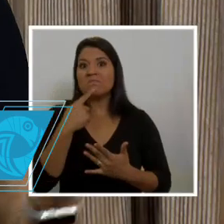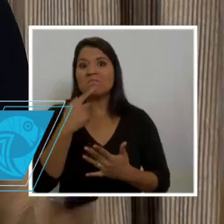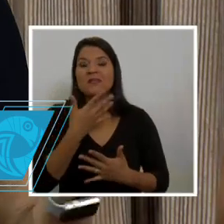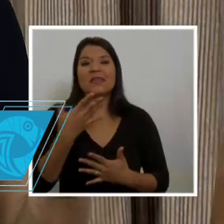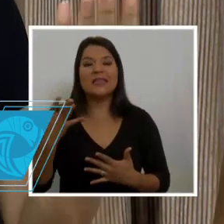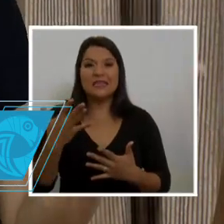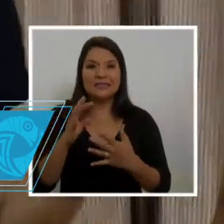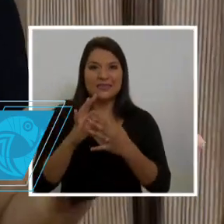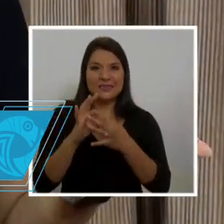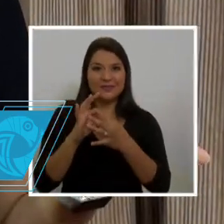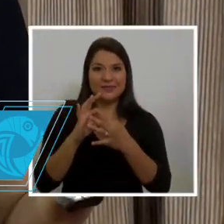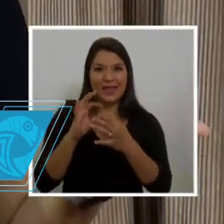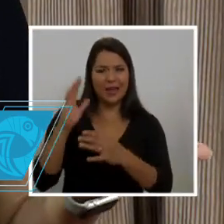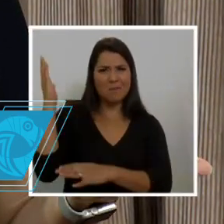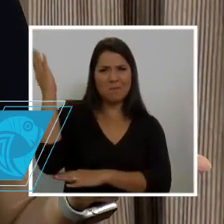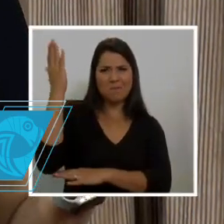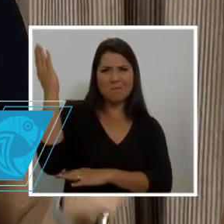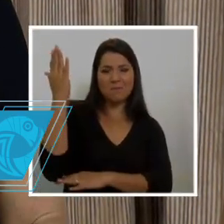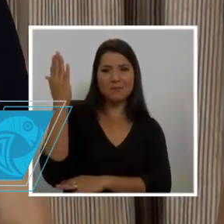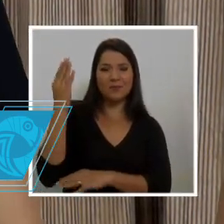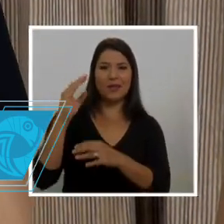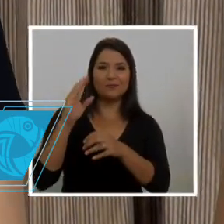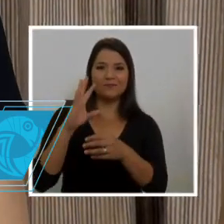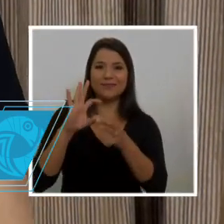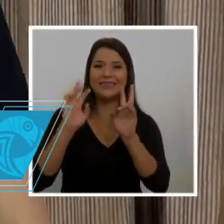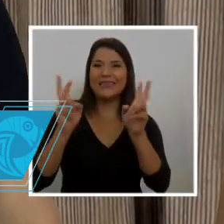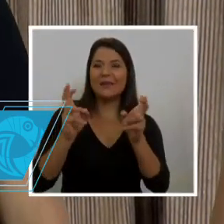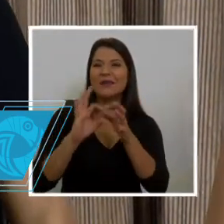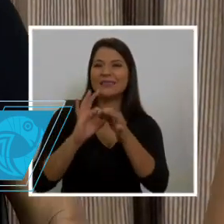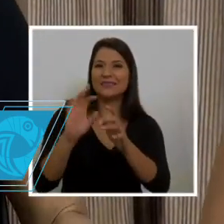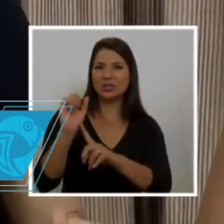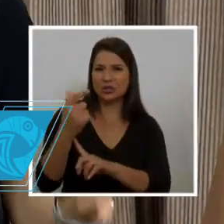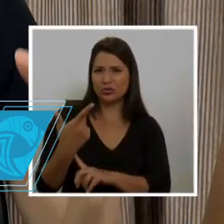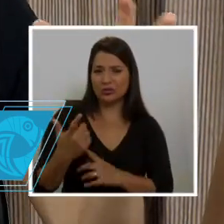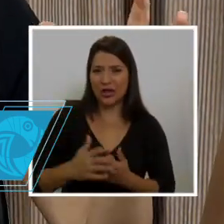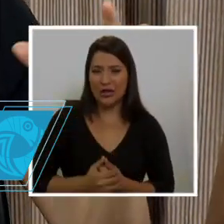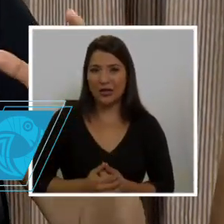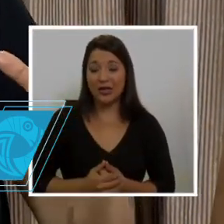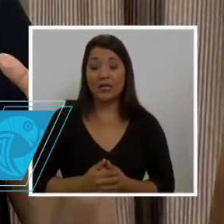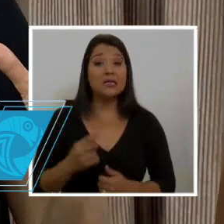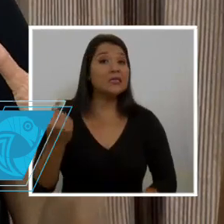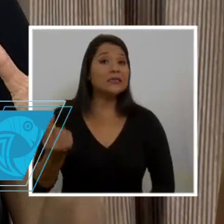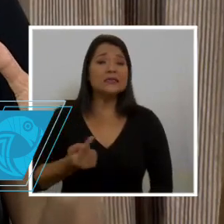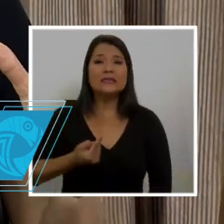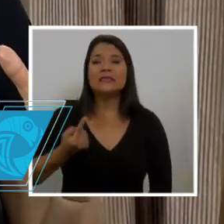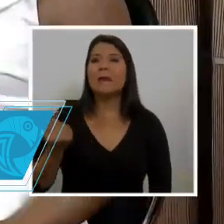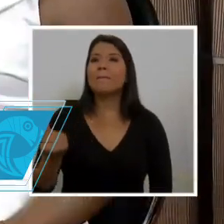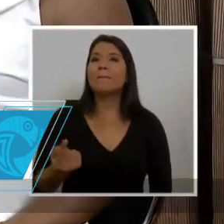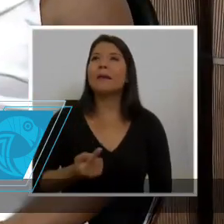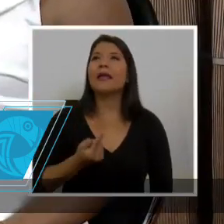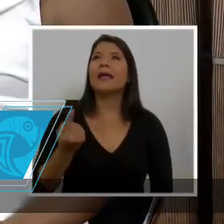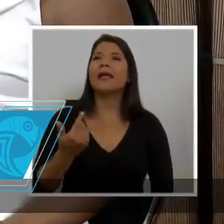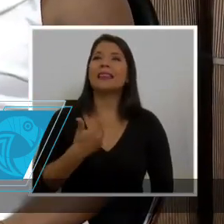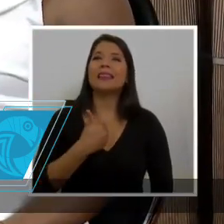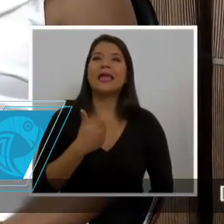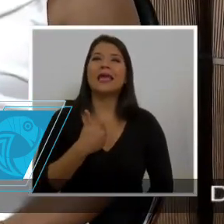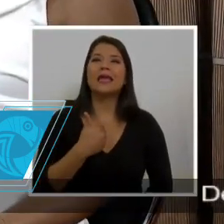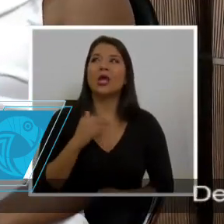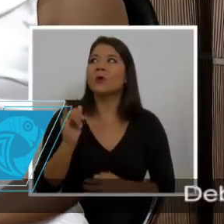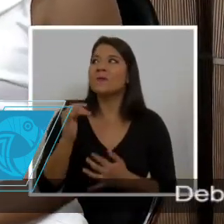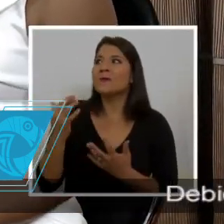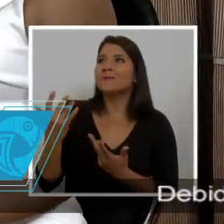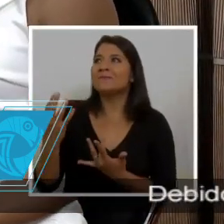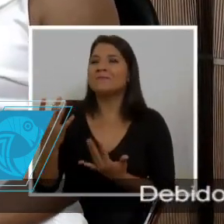esperan, la homilía que se espera que dé en la iglesia. Es decir, siempre hay ese como